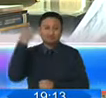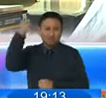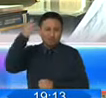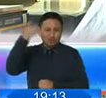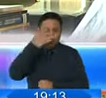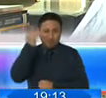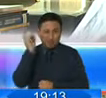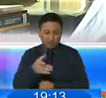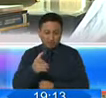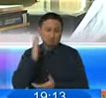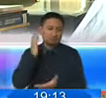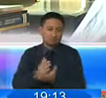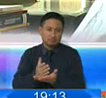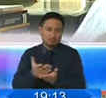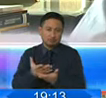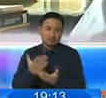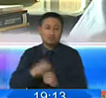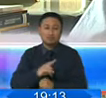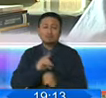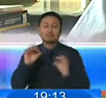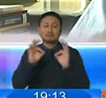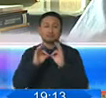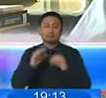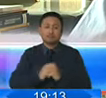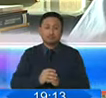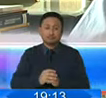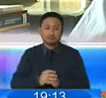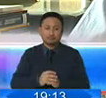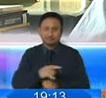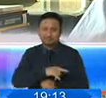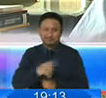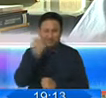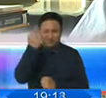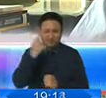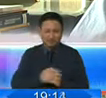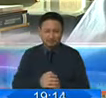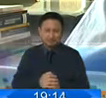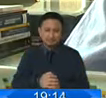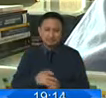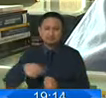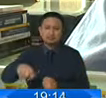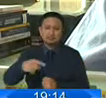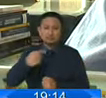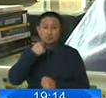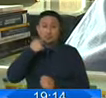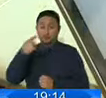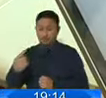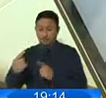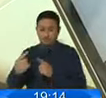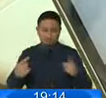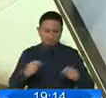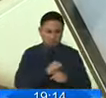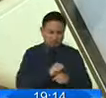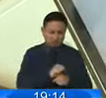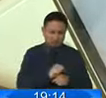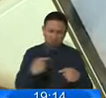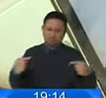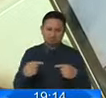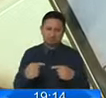odio o publicaciones en las redes sociales. Entonces es algo contradictorio lo que él dice a lo que él predica.